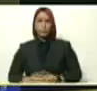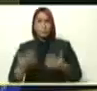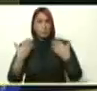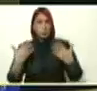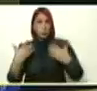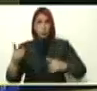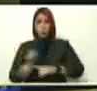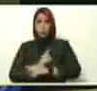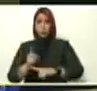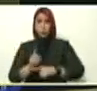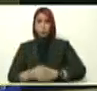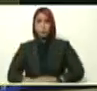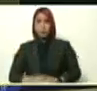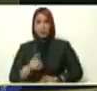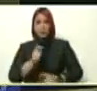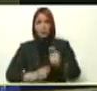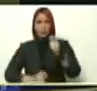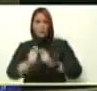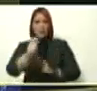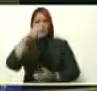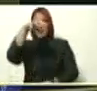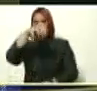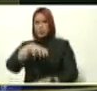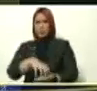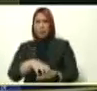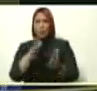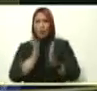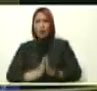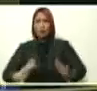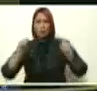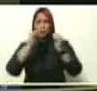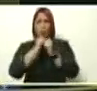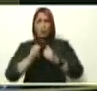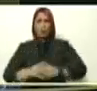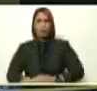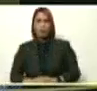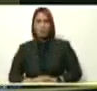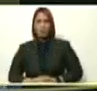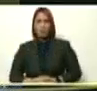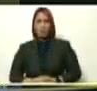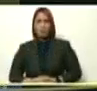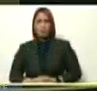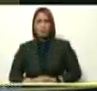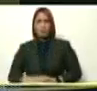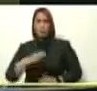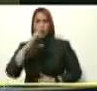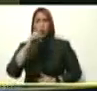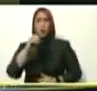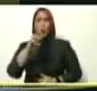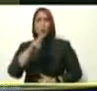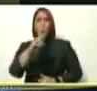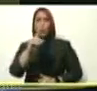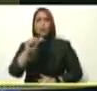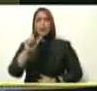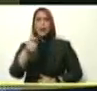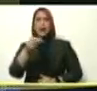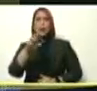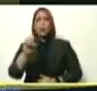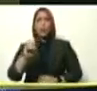inmediata transferencia al estado Anzoátegui de Cordagro, de